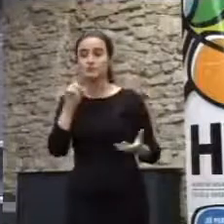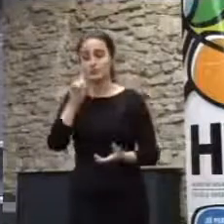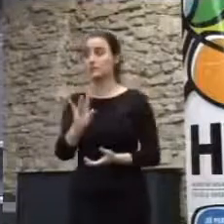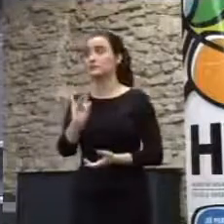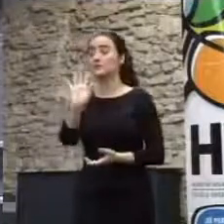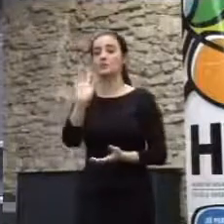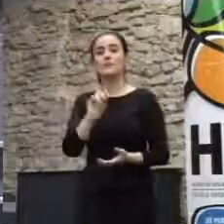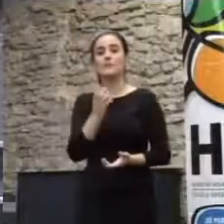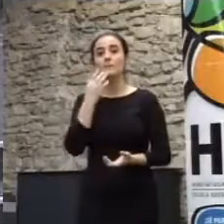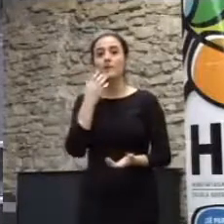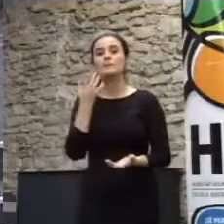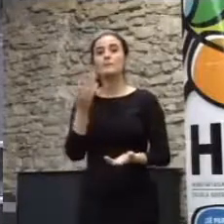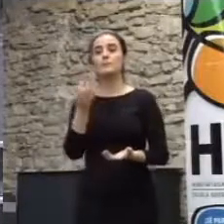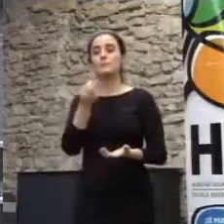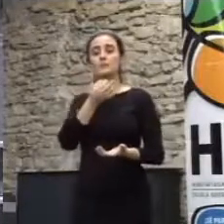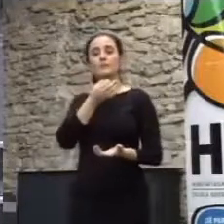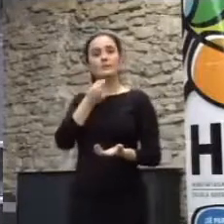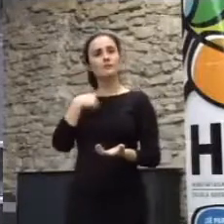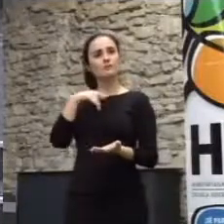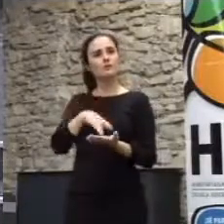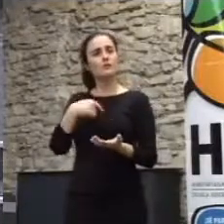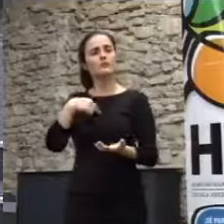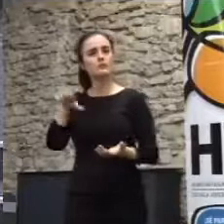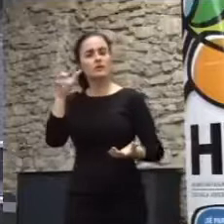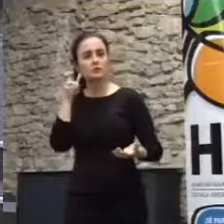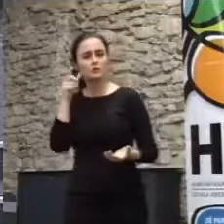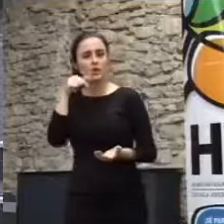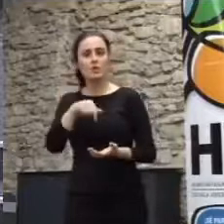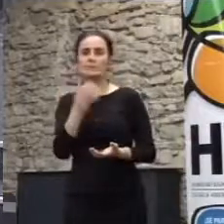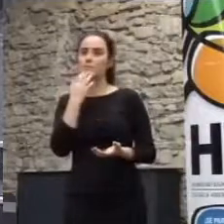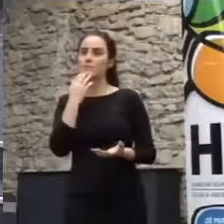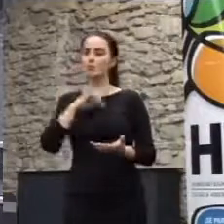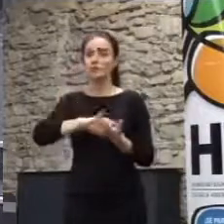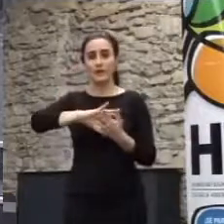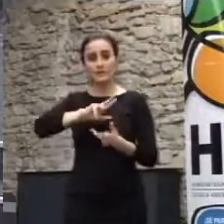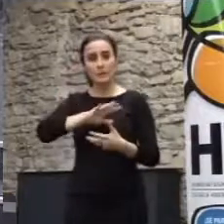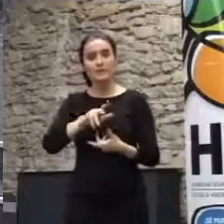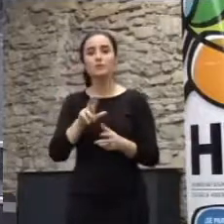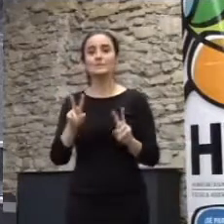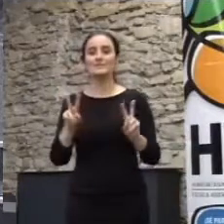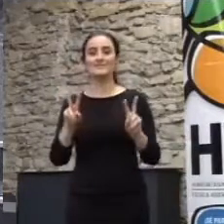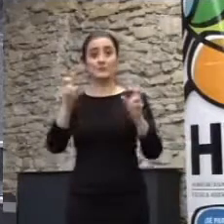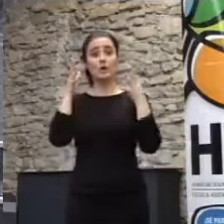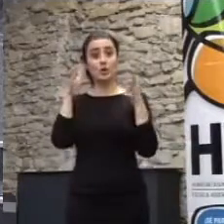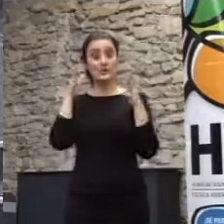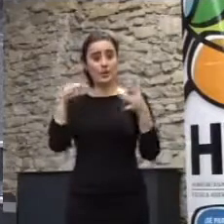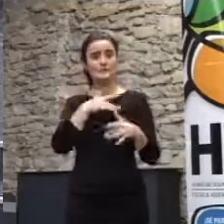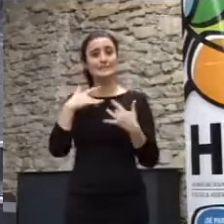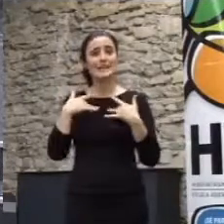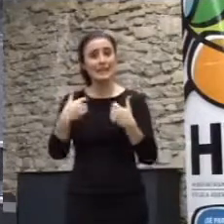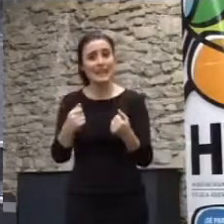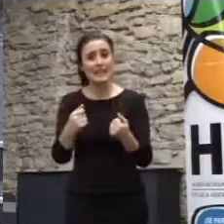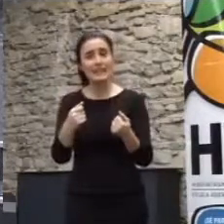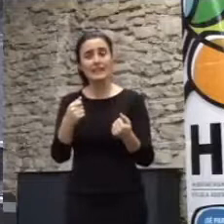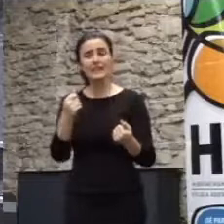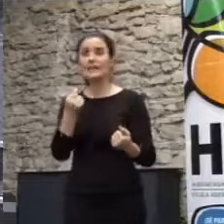hoy, a Iker le he escuchado cuando lanzaba esa, en el informativo de respecto del consejero de Sanidad, si no me equivoco,